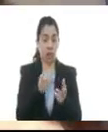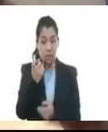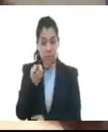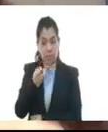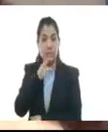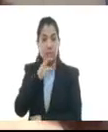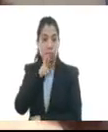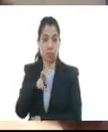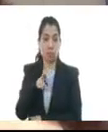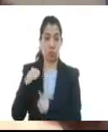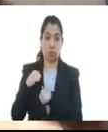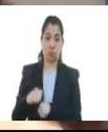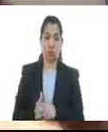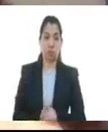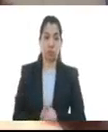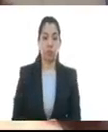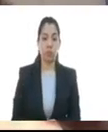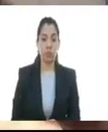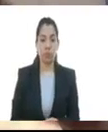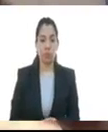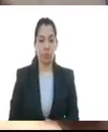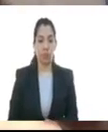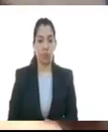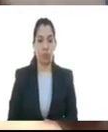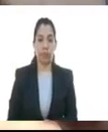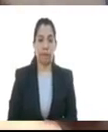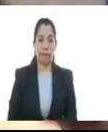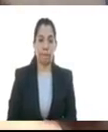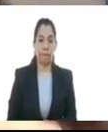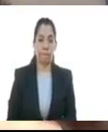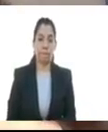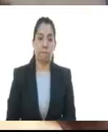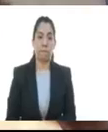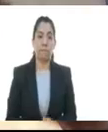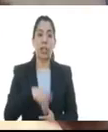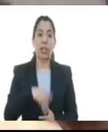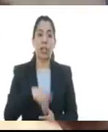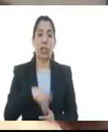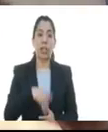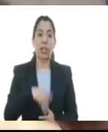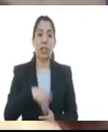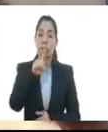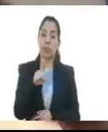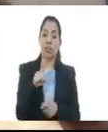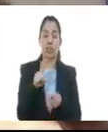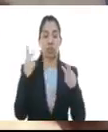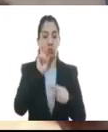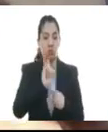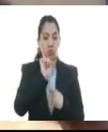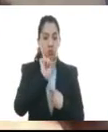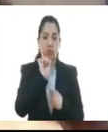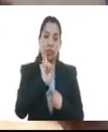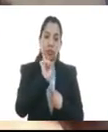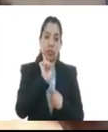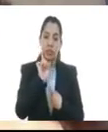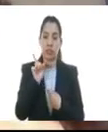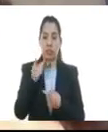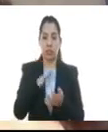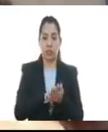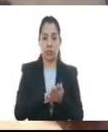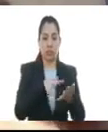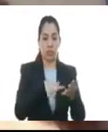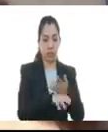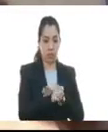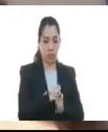Y bueno, pues lo que pasa también es que las mujeres privadas de la libertad solamente tienen derecho a la higiene menstrual cuando tienen